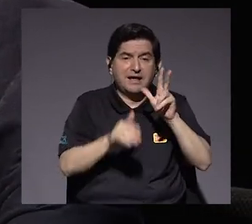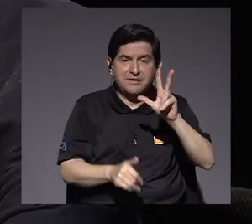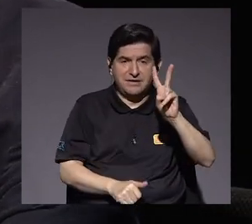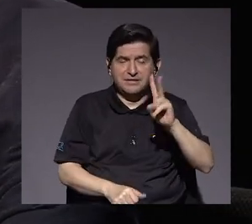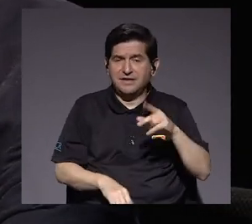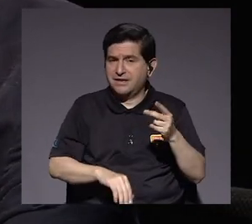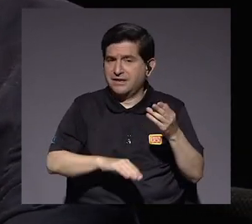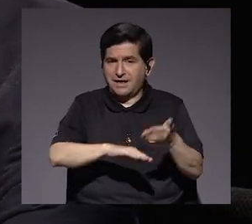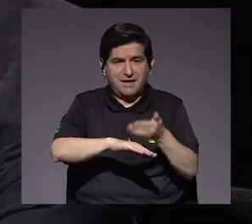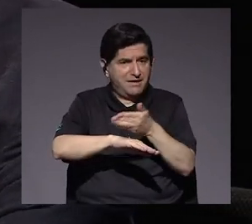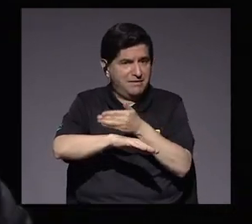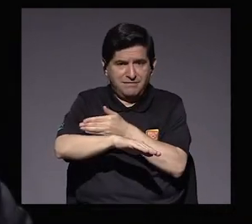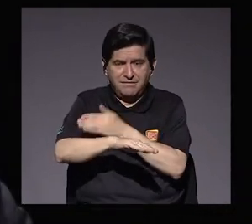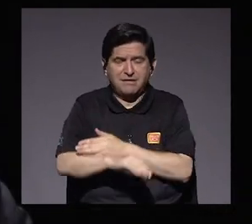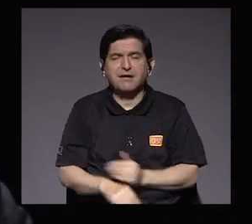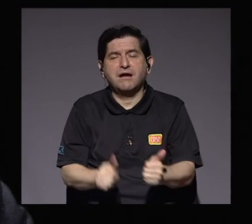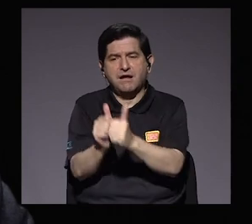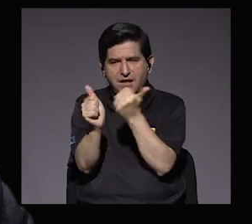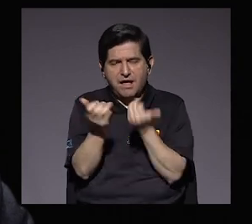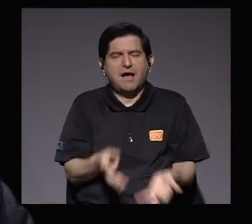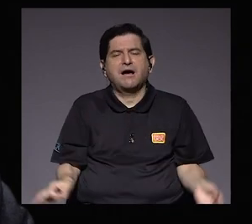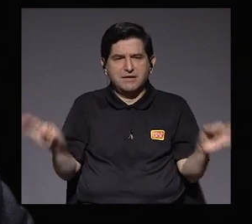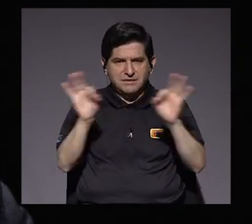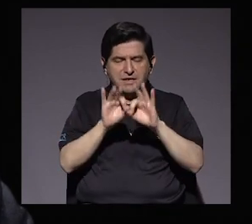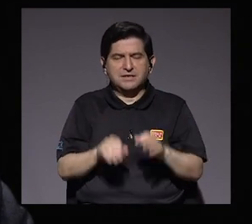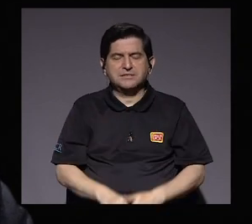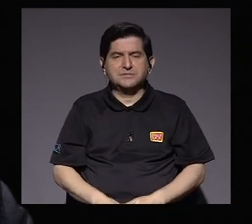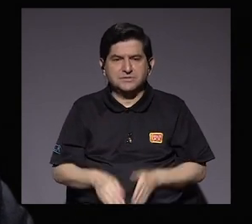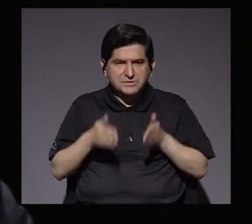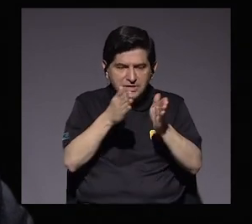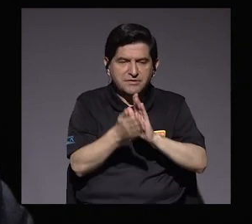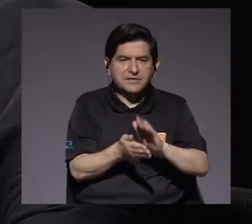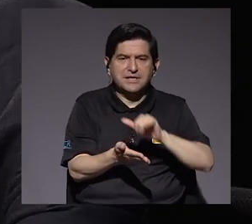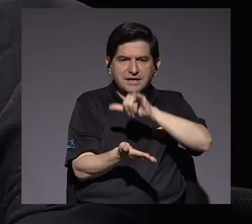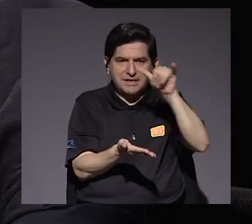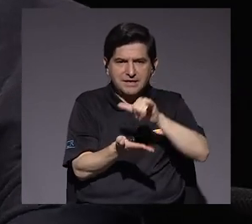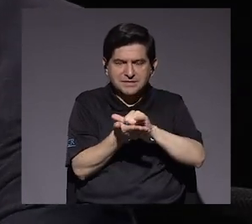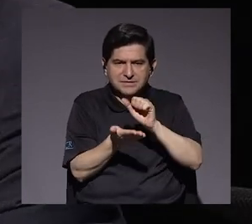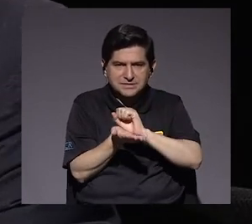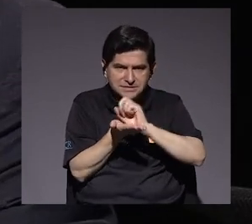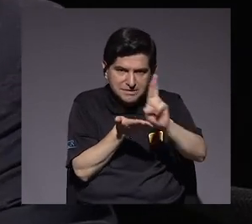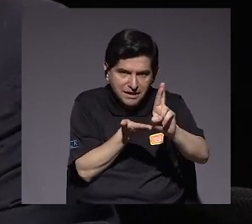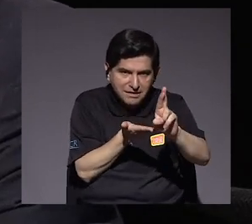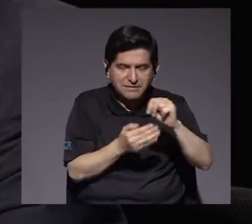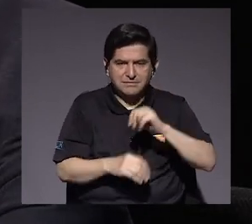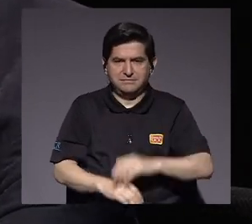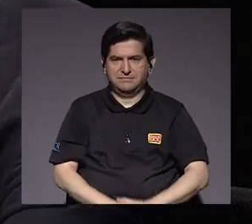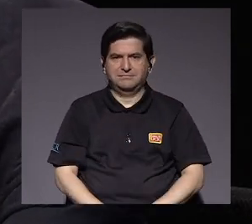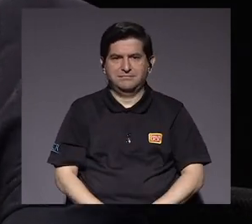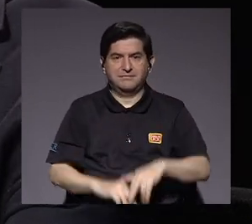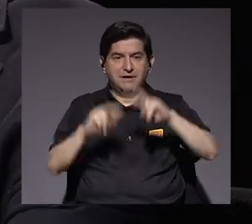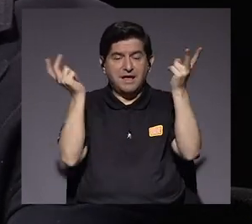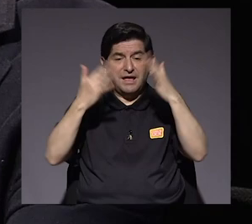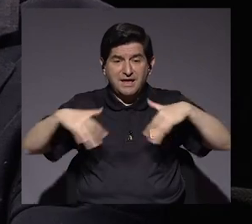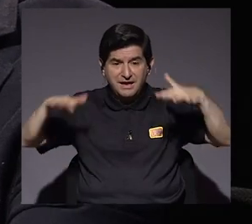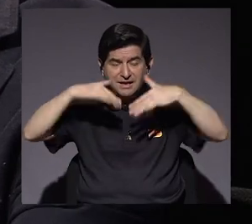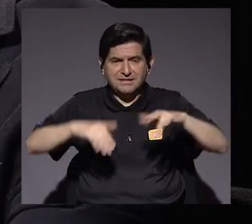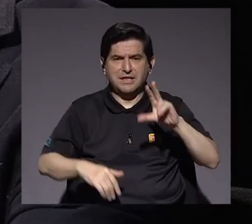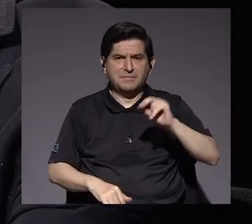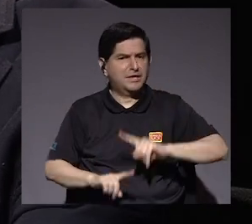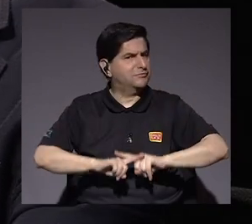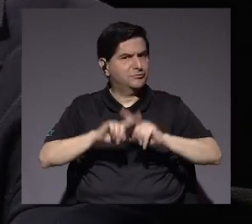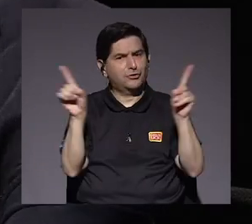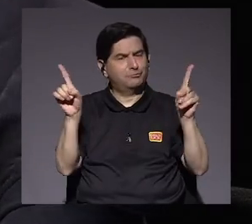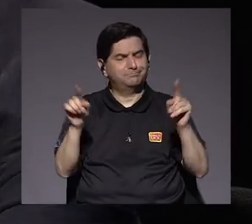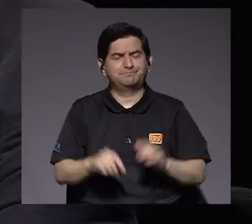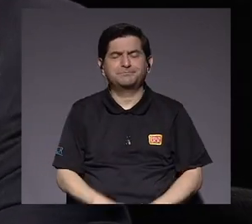que no se ha logrado avanzar como se quisiera, sí. Con algunos atrasos importantes, la carretera San José-San Ramón, que también, coincido. ¿Verdad? En el tema medioambiental no tiene por